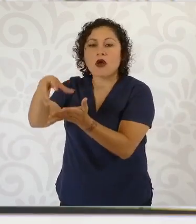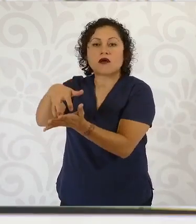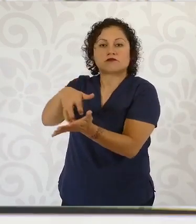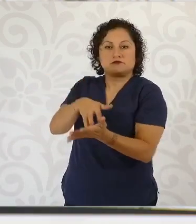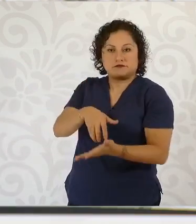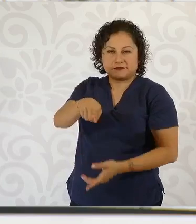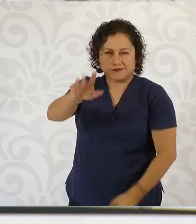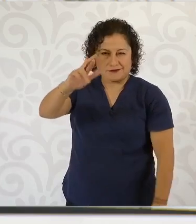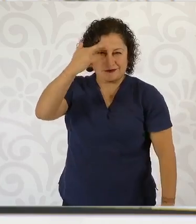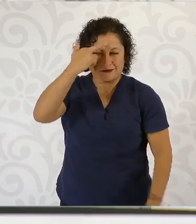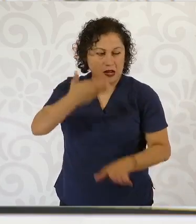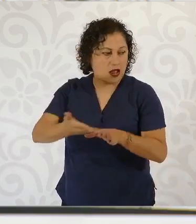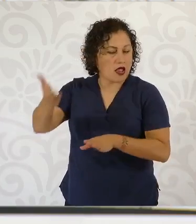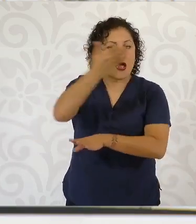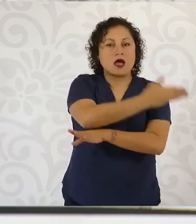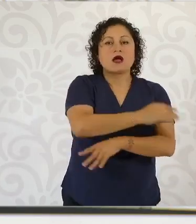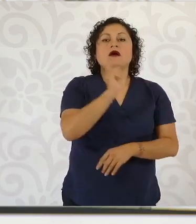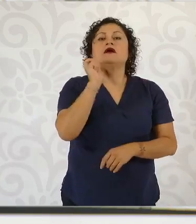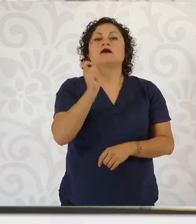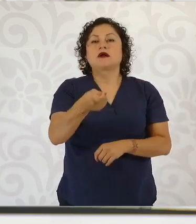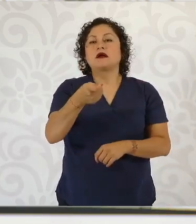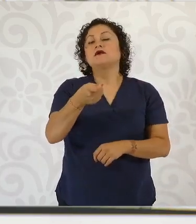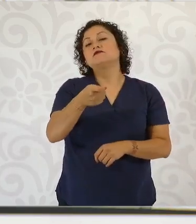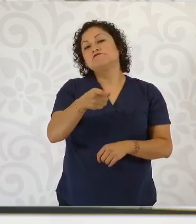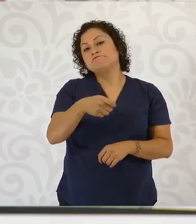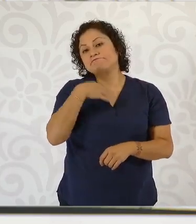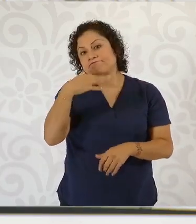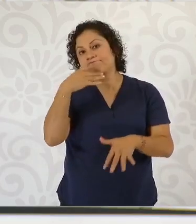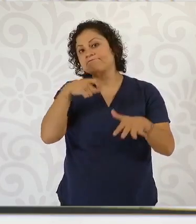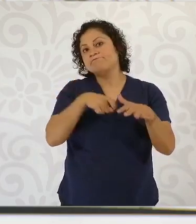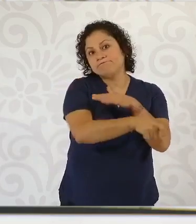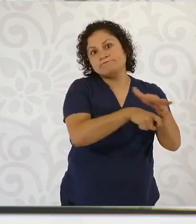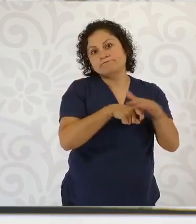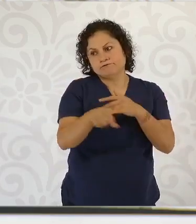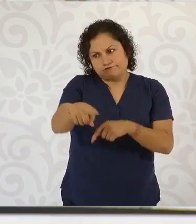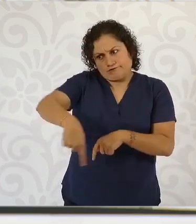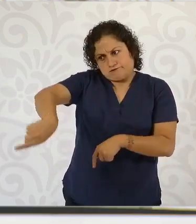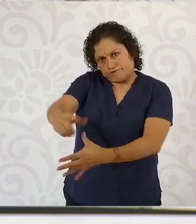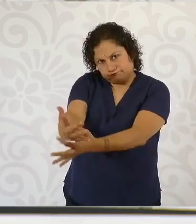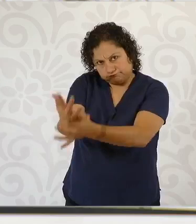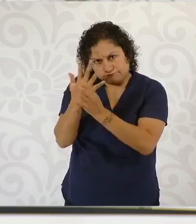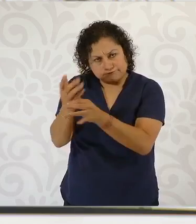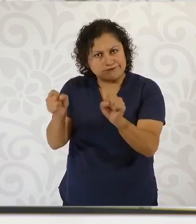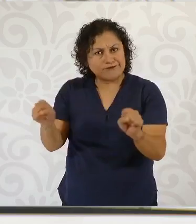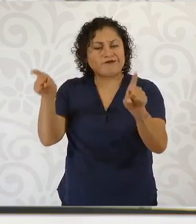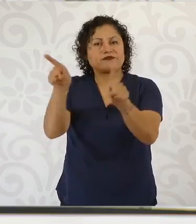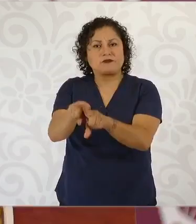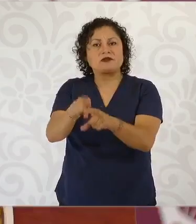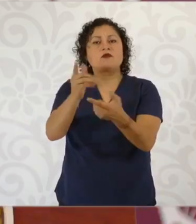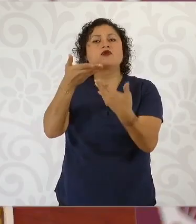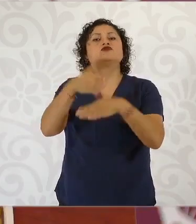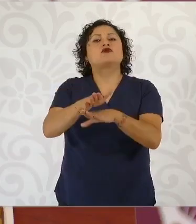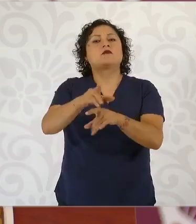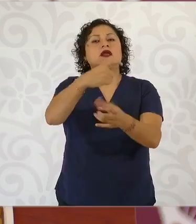los casos de corrupción que se documentaron por muchos de ustedes relacionados con la compra de medicamentos